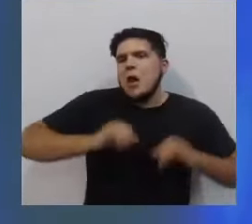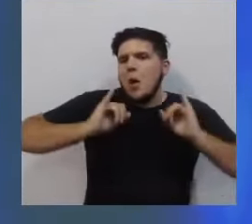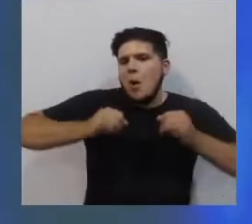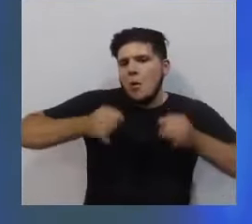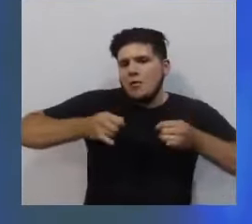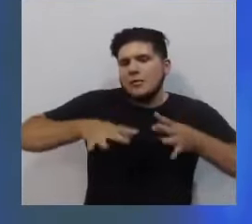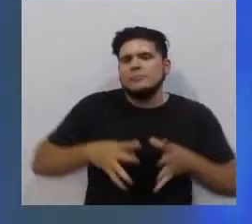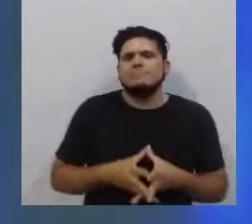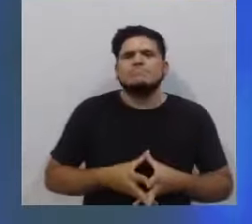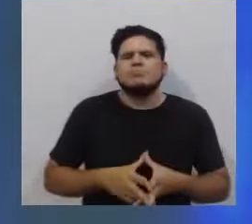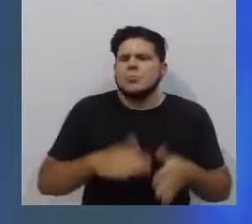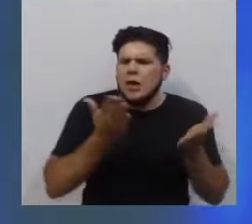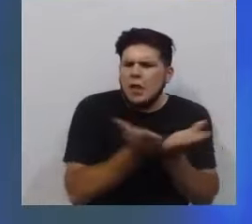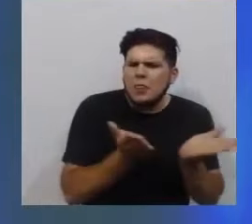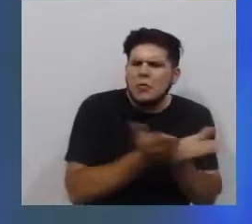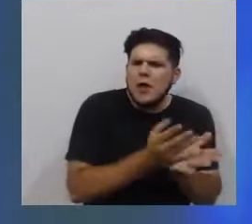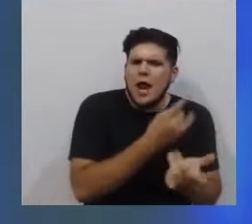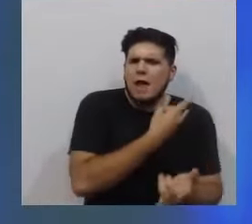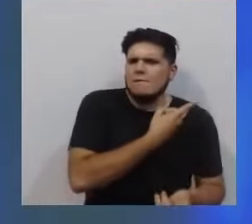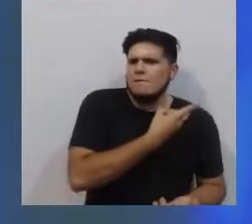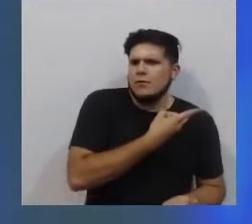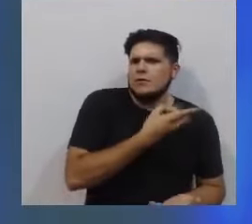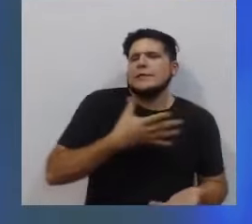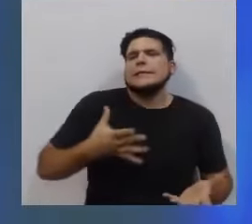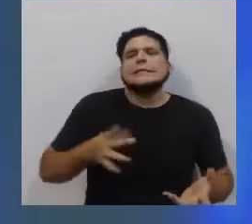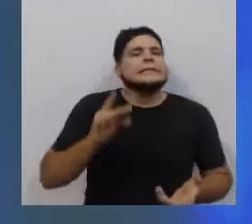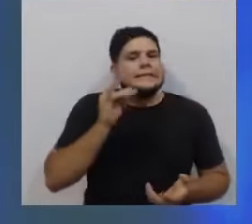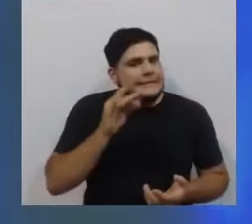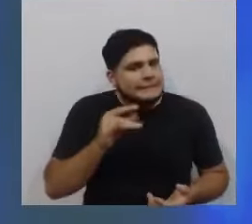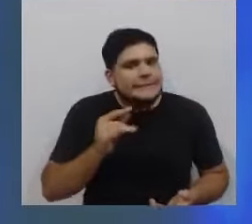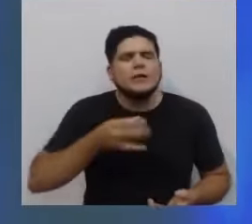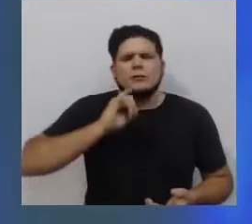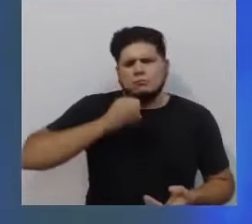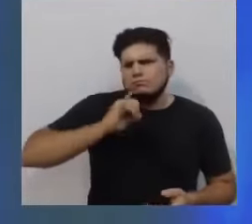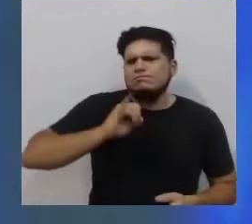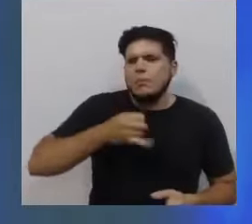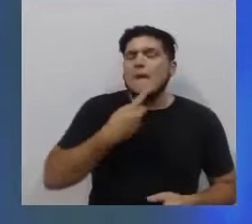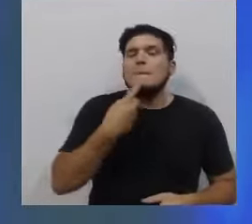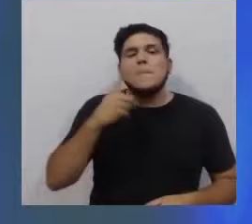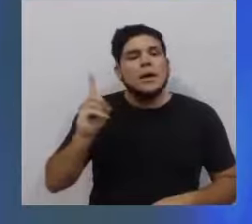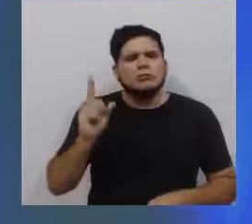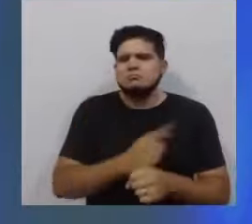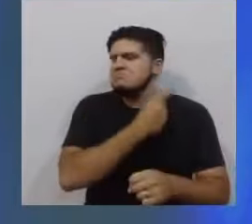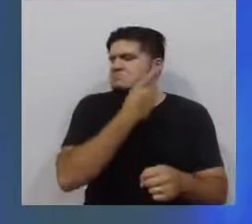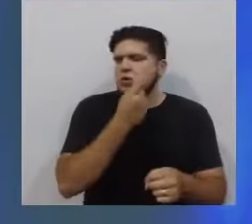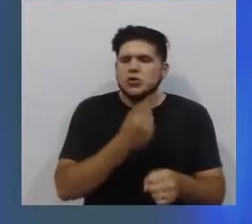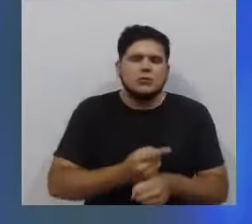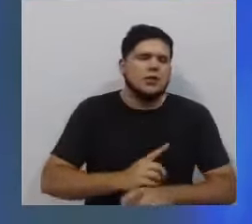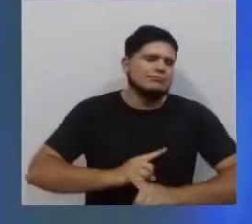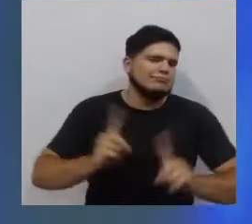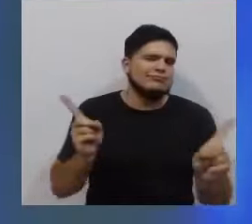y las va alcanzando y las va alcanzando y nada es imposible lo difícil se puede